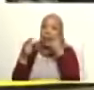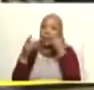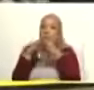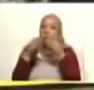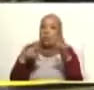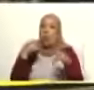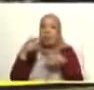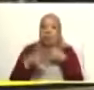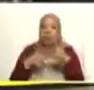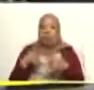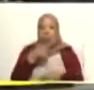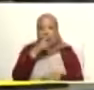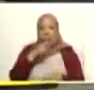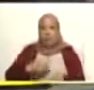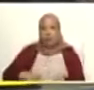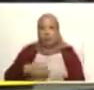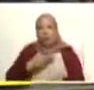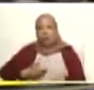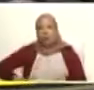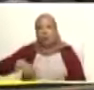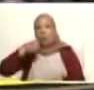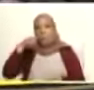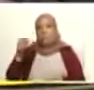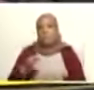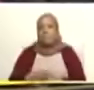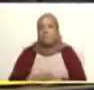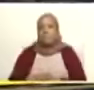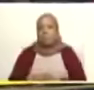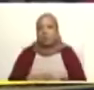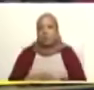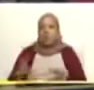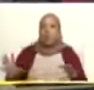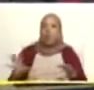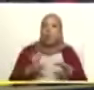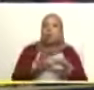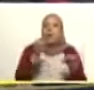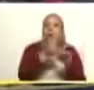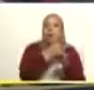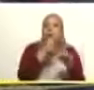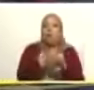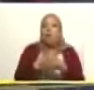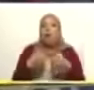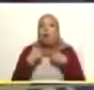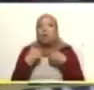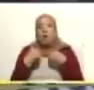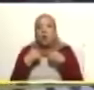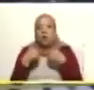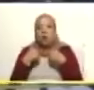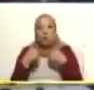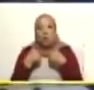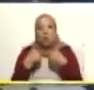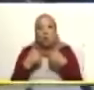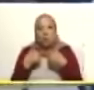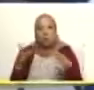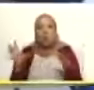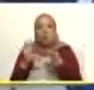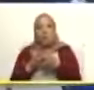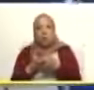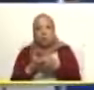Unir trabajos. Unir esfuerzos.